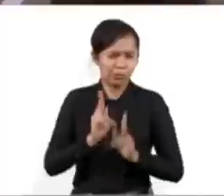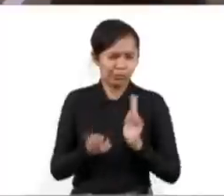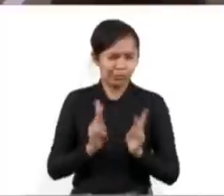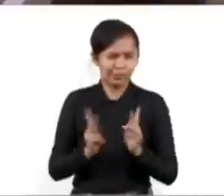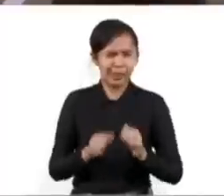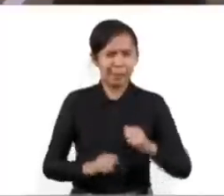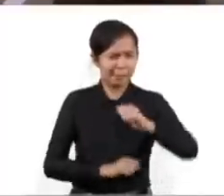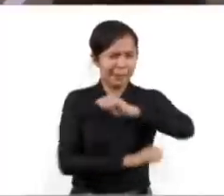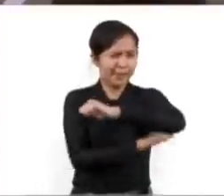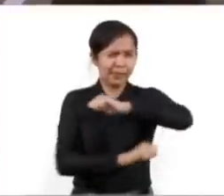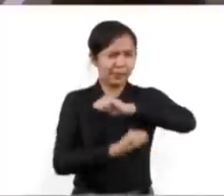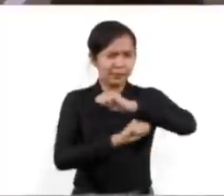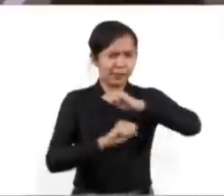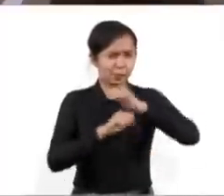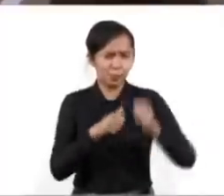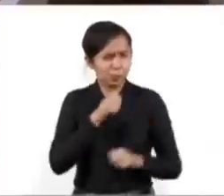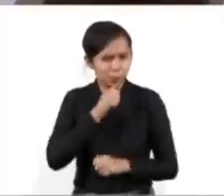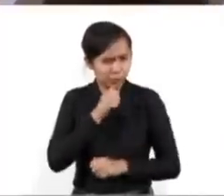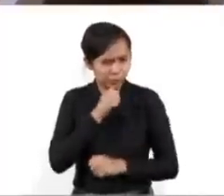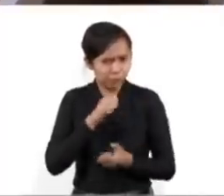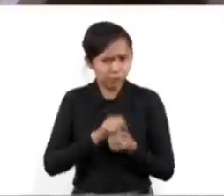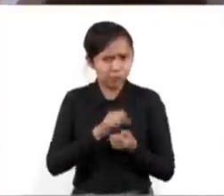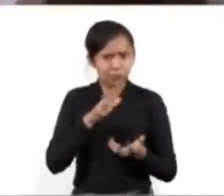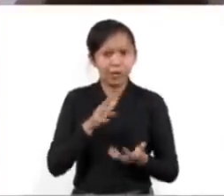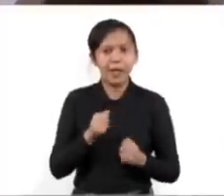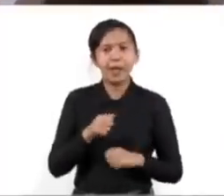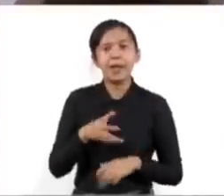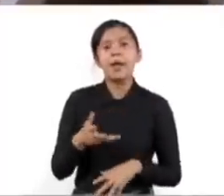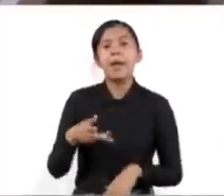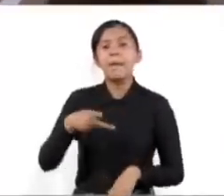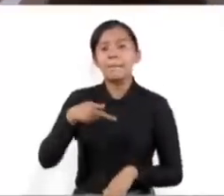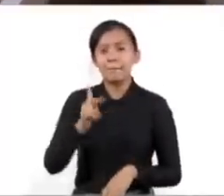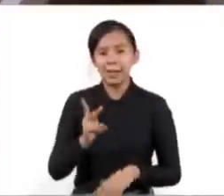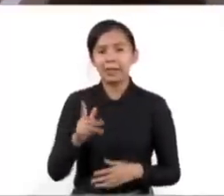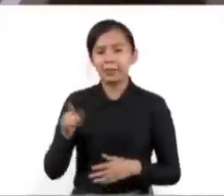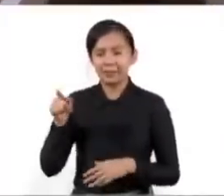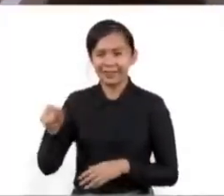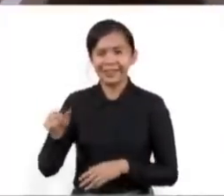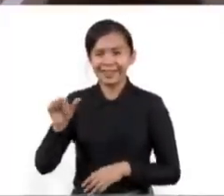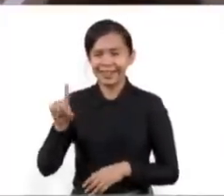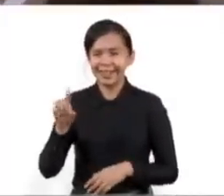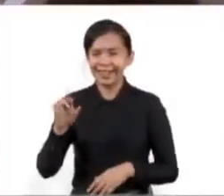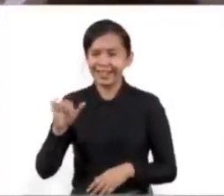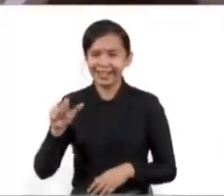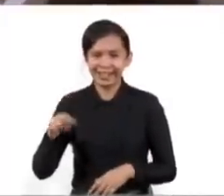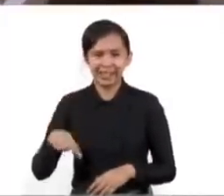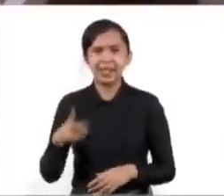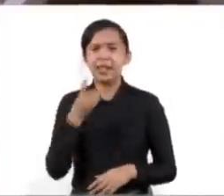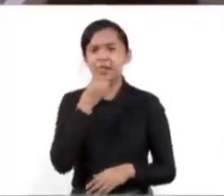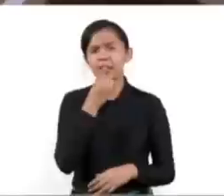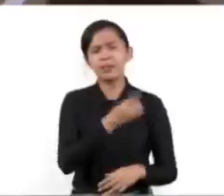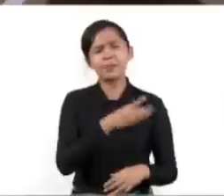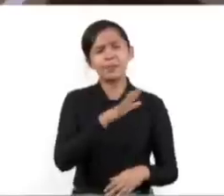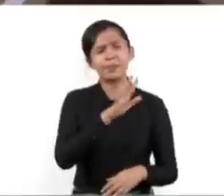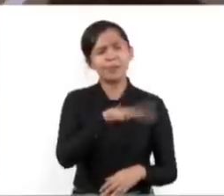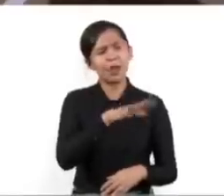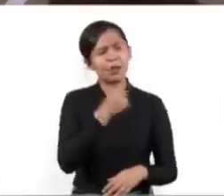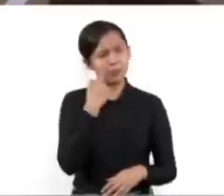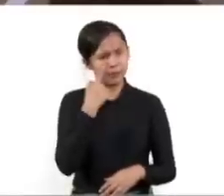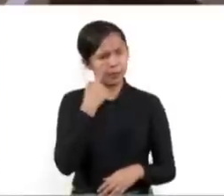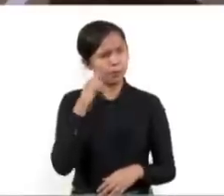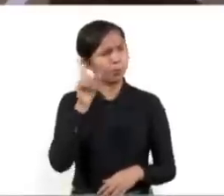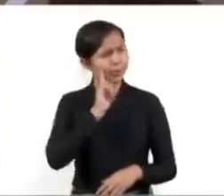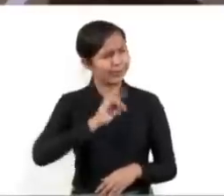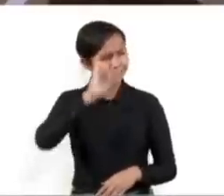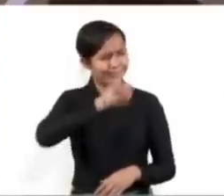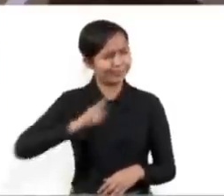Pilares, ni siquiera estaba listo todavía. Y Adrián Rubalcaba, el alcalde de Coajimalpa, me dijo: jefa de gobierno, es que